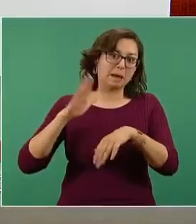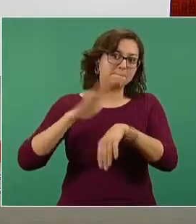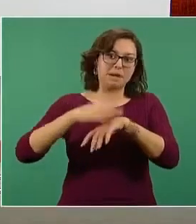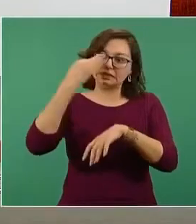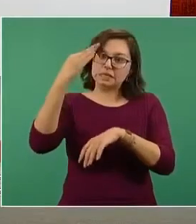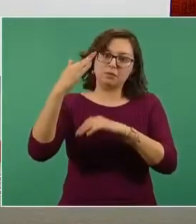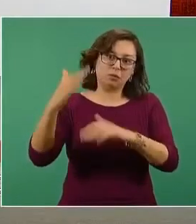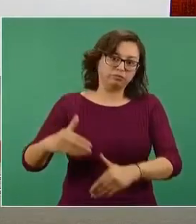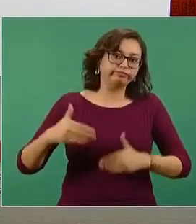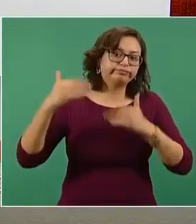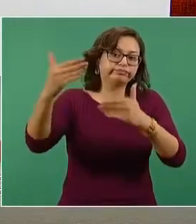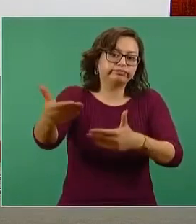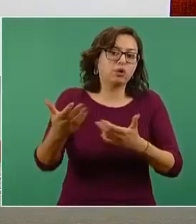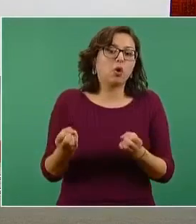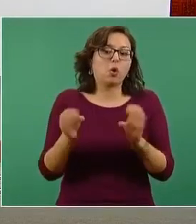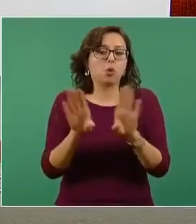momento.